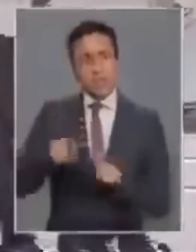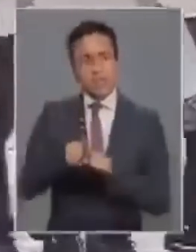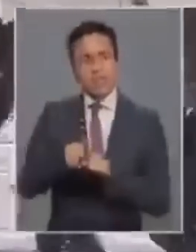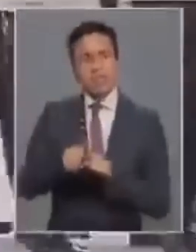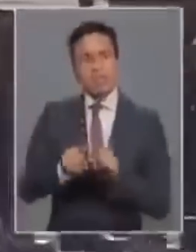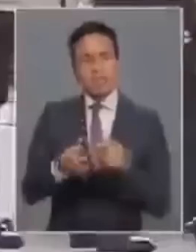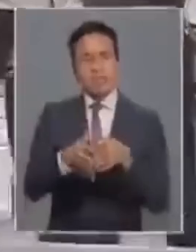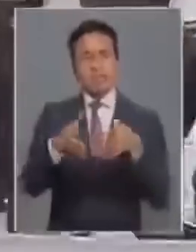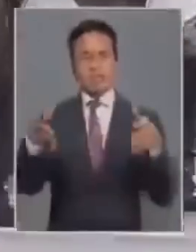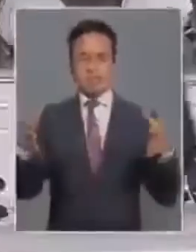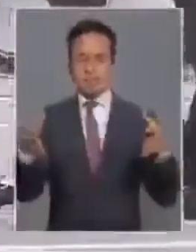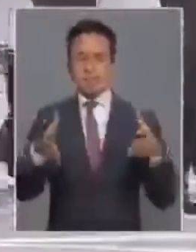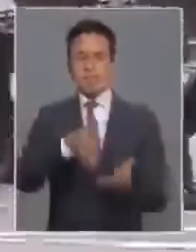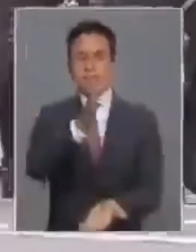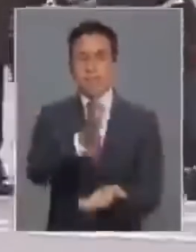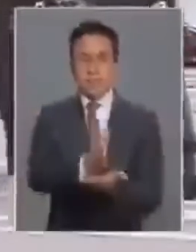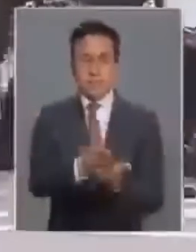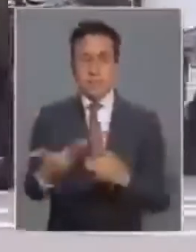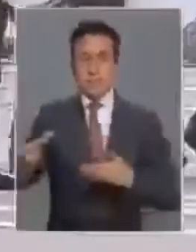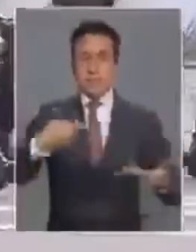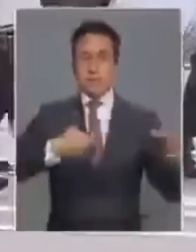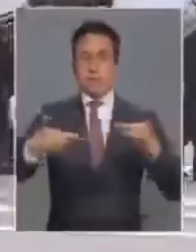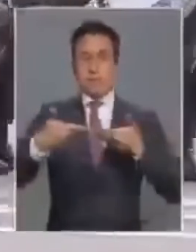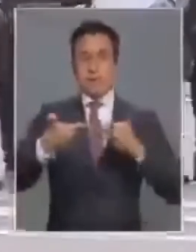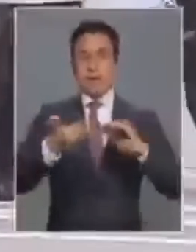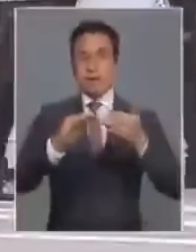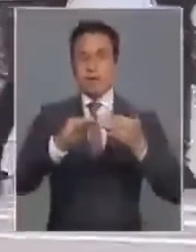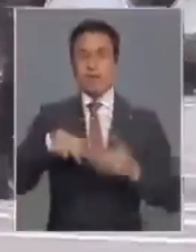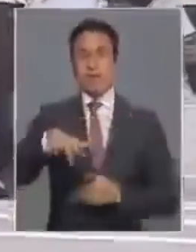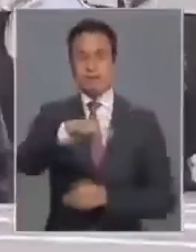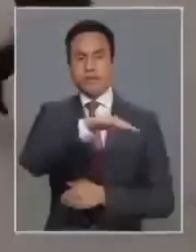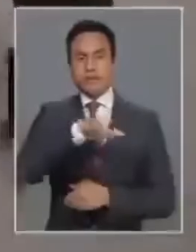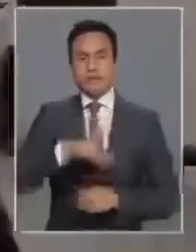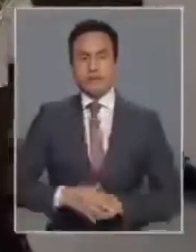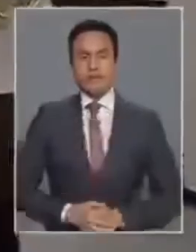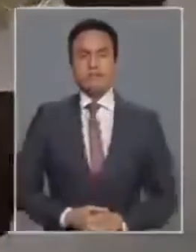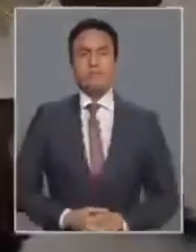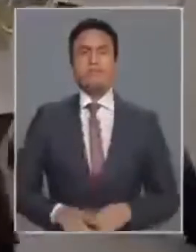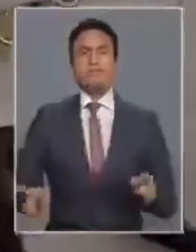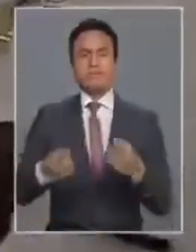las crecientes y exigentes demandas de la comunidad.